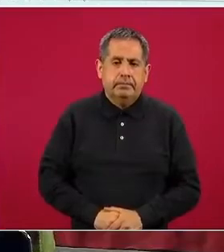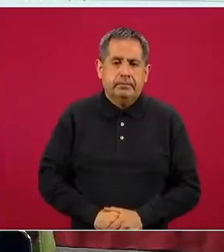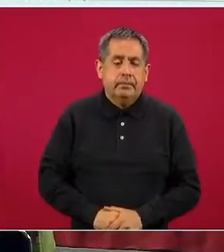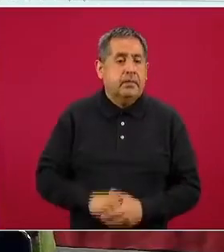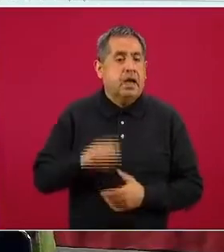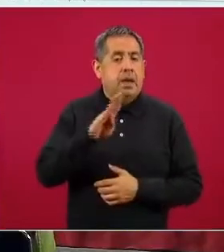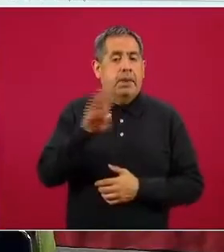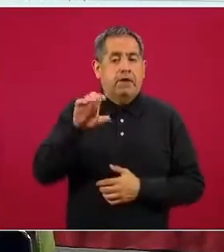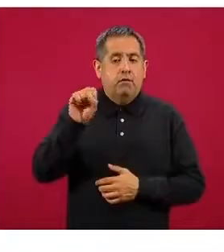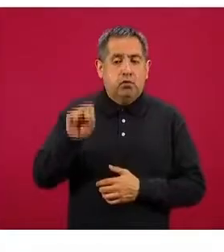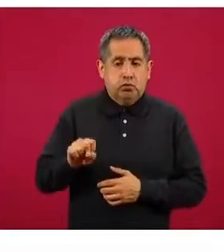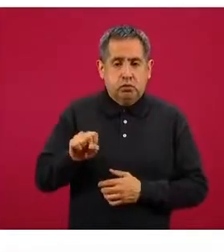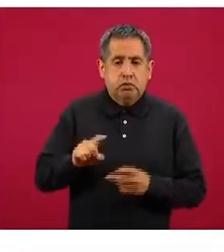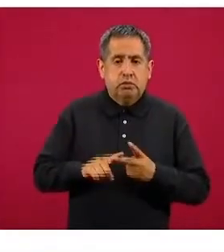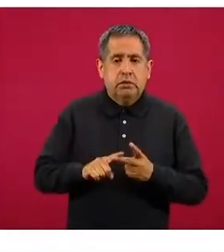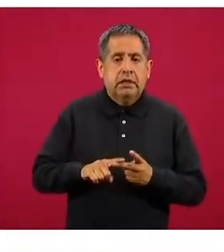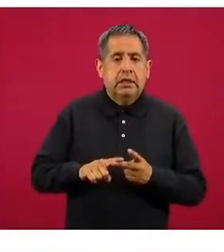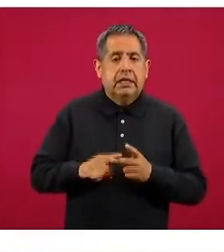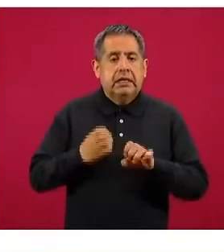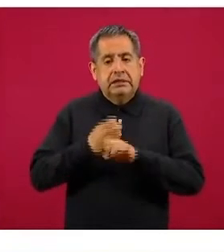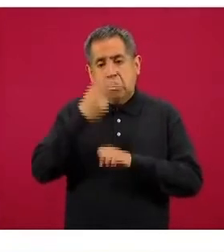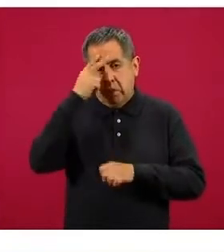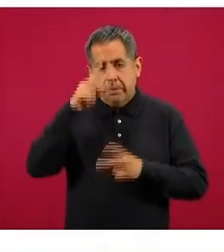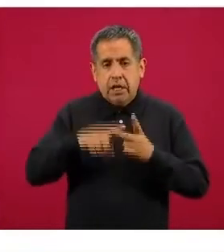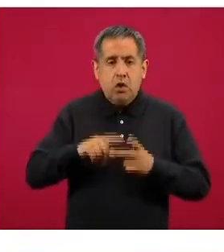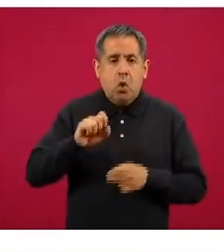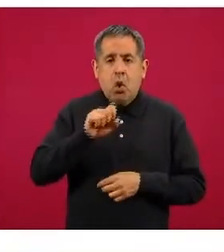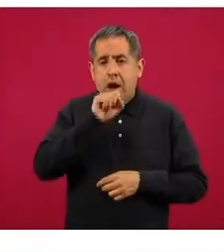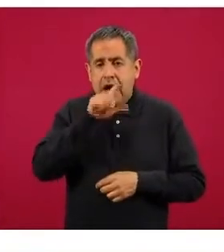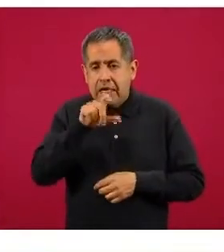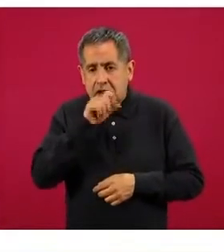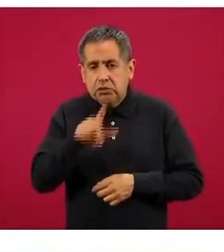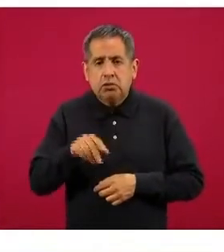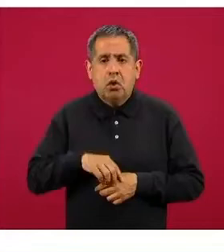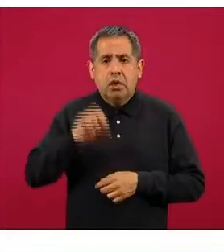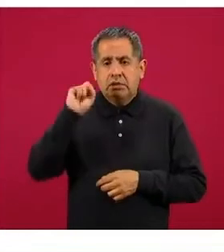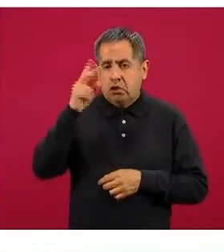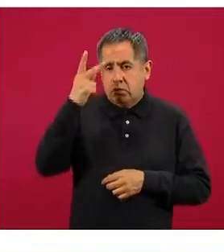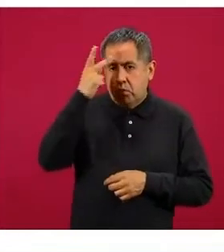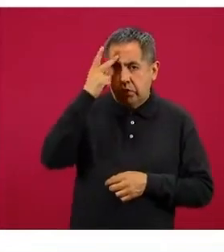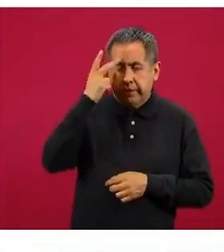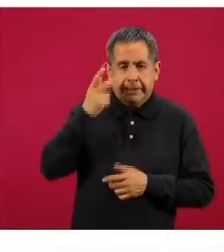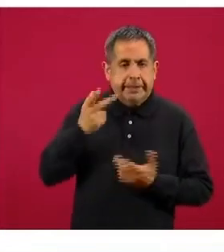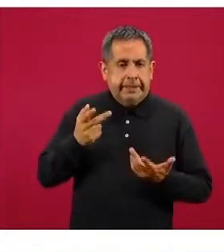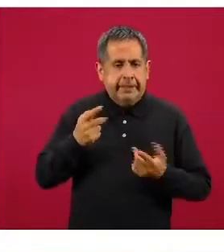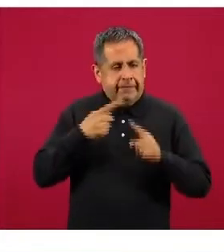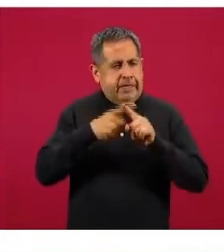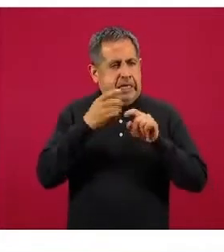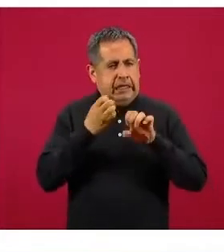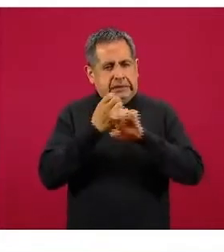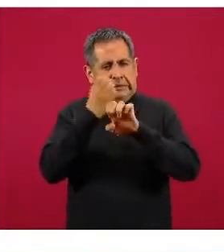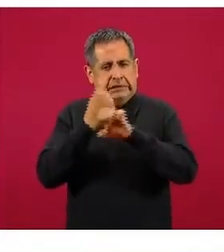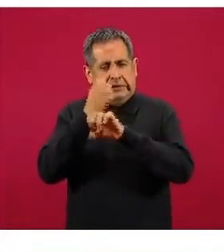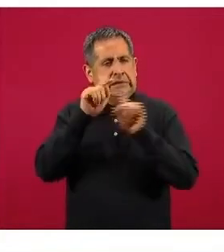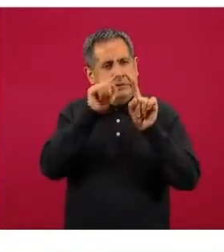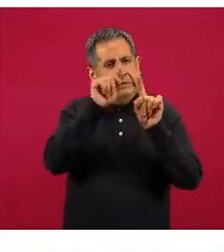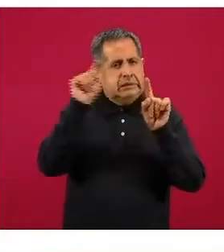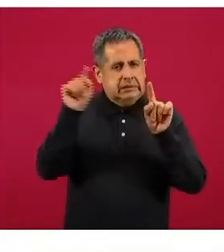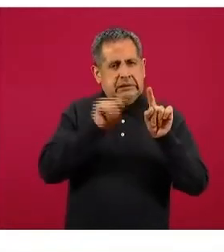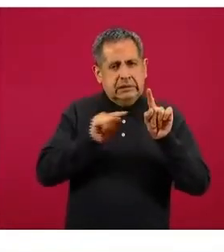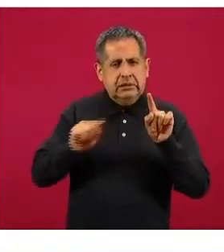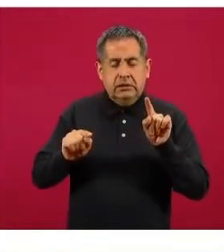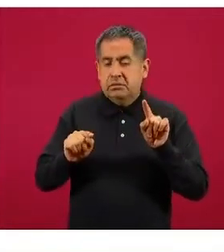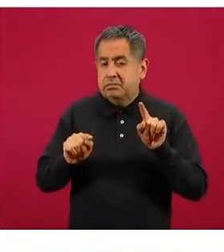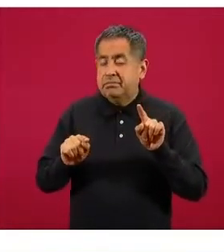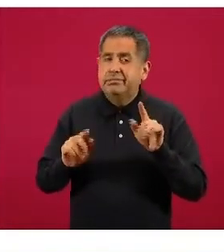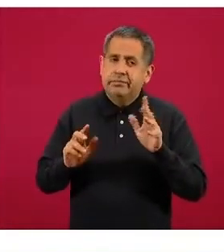Baja Sur, el Estado de México, Jalisco y San Luis Potosí. Nos vamos acercando ya a los estados, a las entidades federativas que tienen